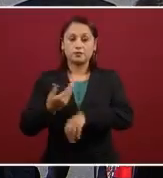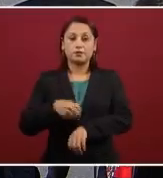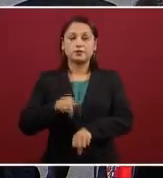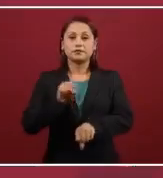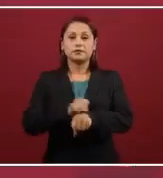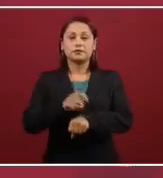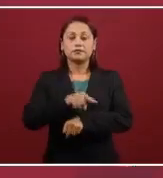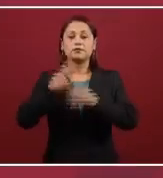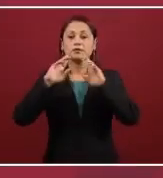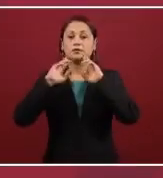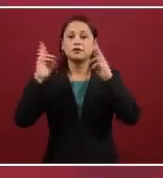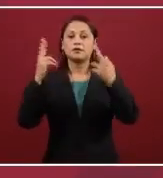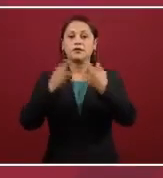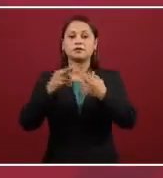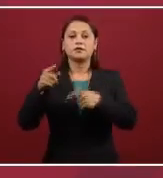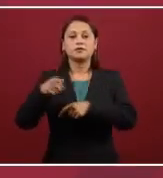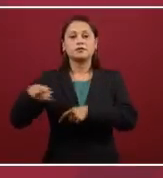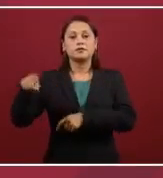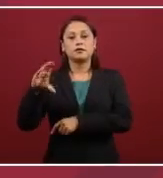canciller,